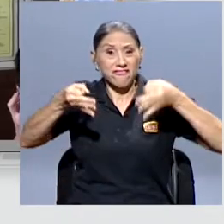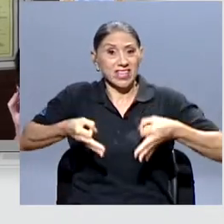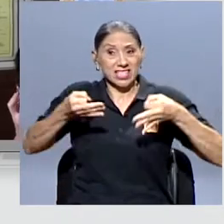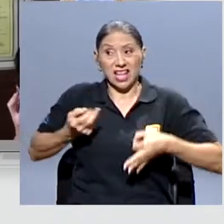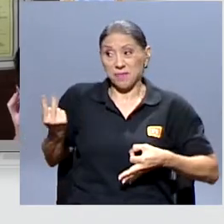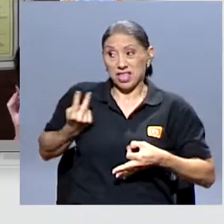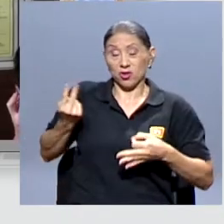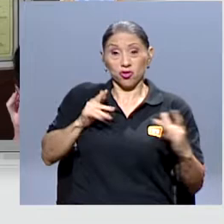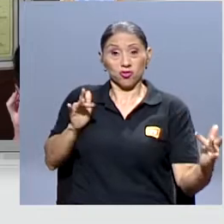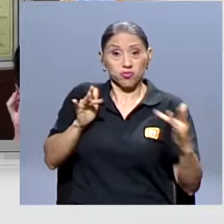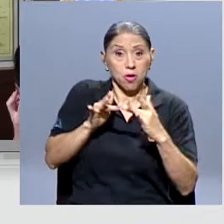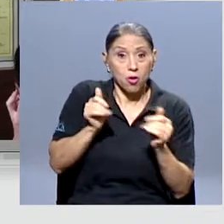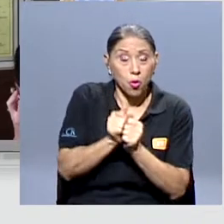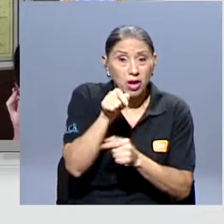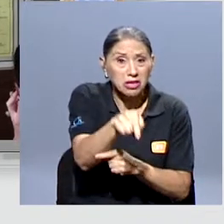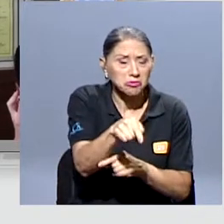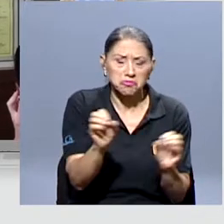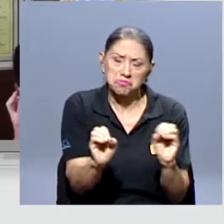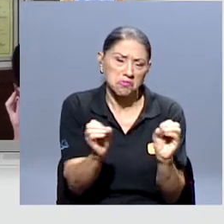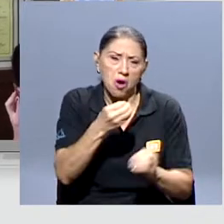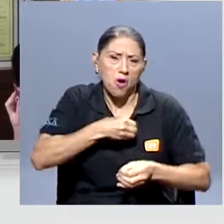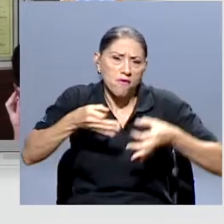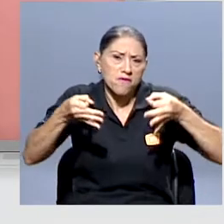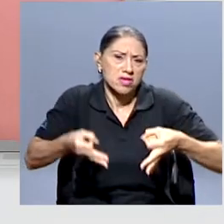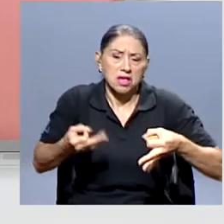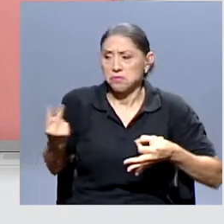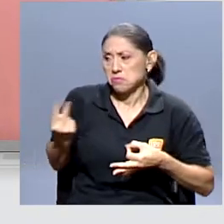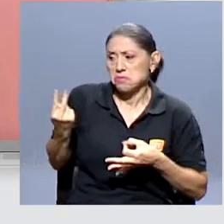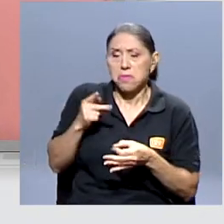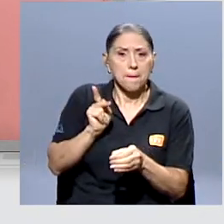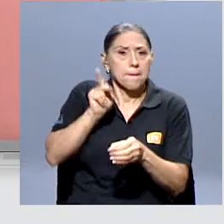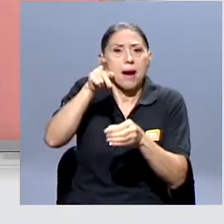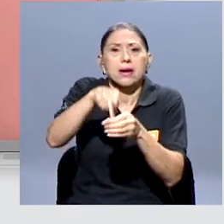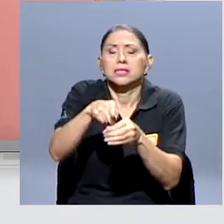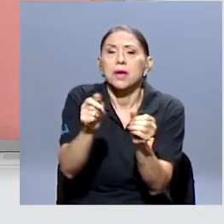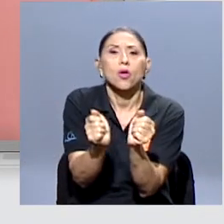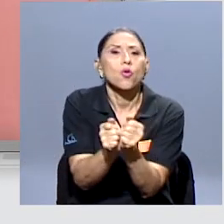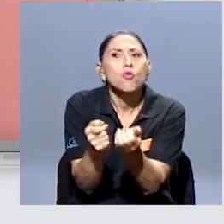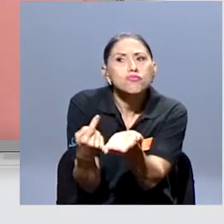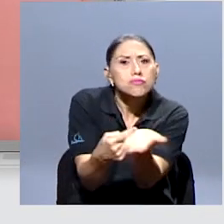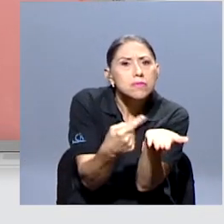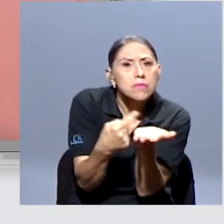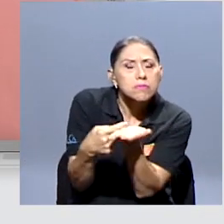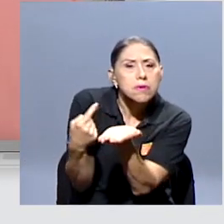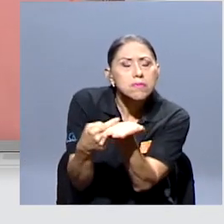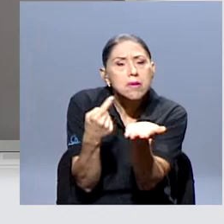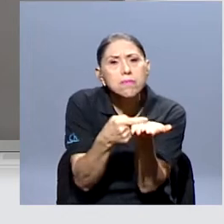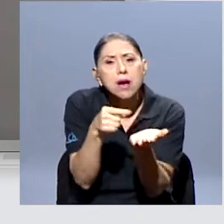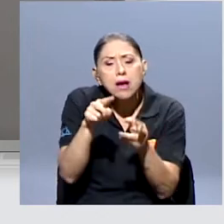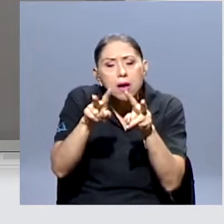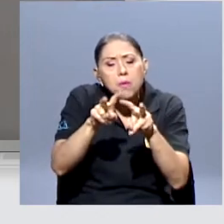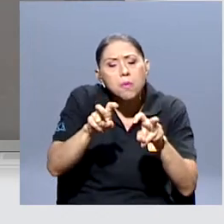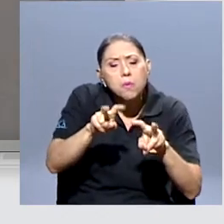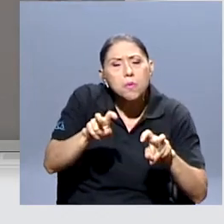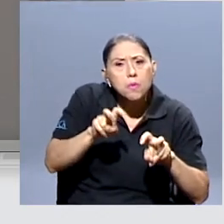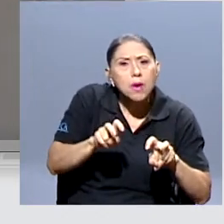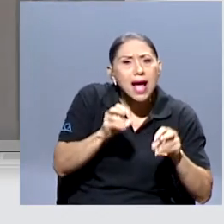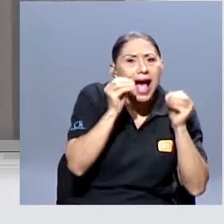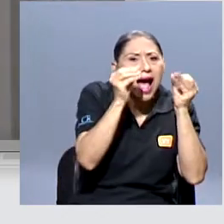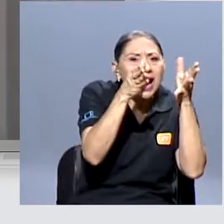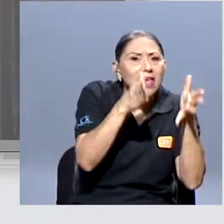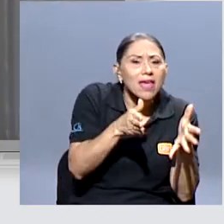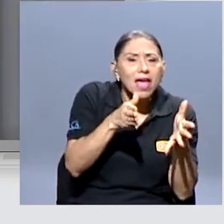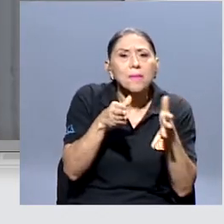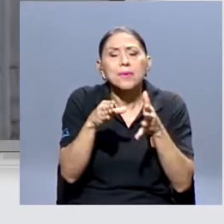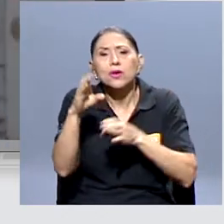hemos tenido ninguna conversación en canal oficial ni hemos participado en ninguna sala de situación o ninguna discusión académica o